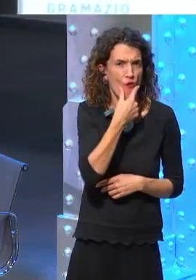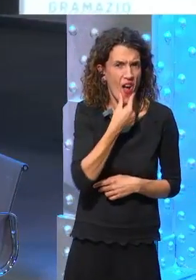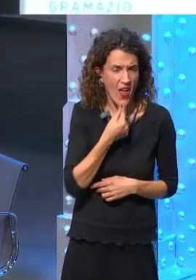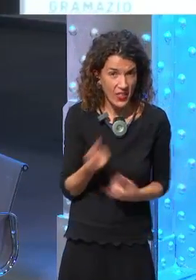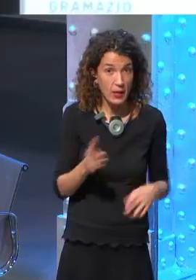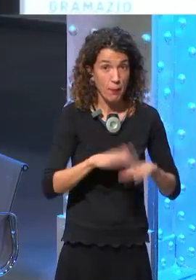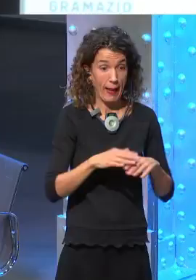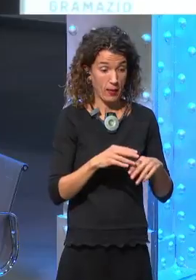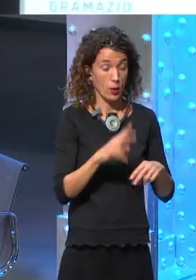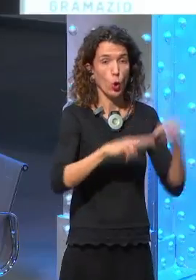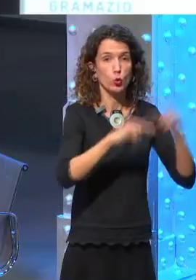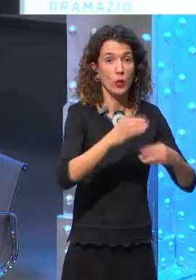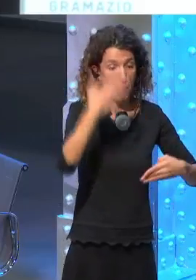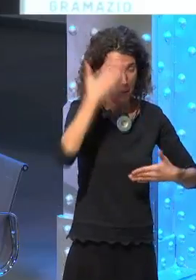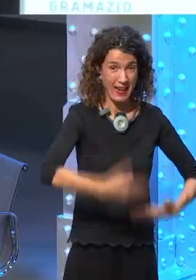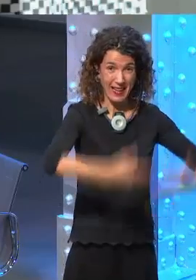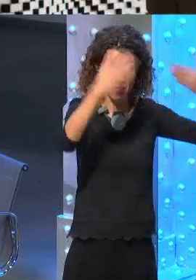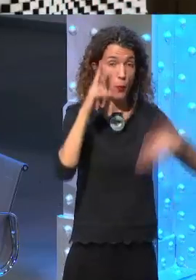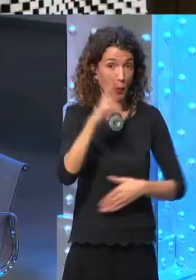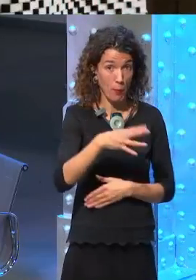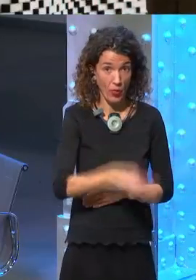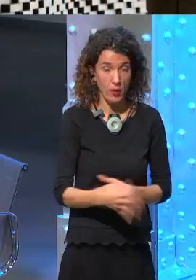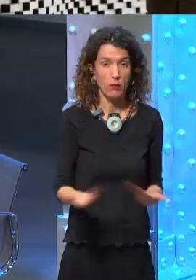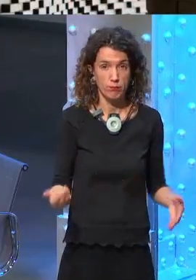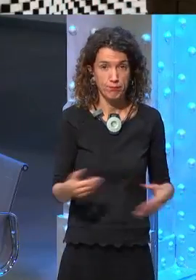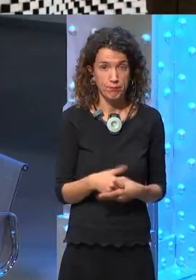sencillo para construir la pared. Aquí se pueden ver